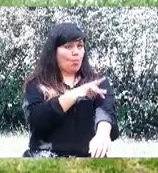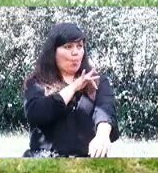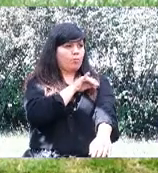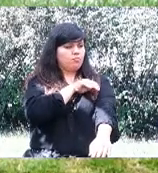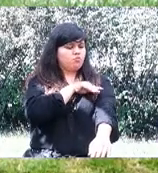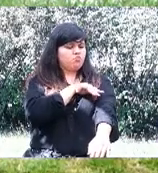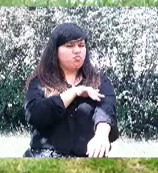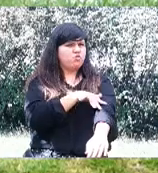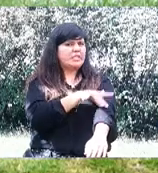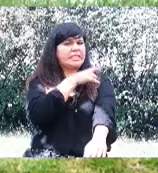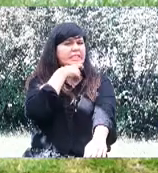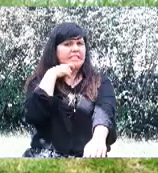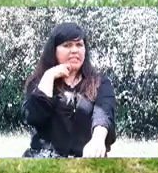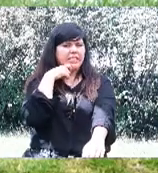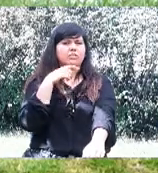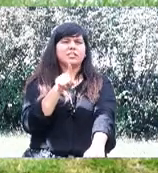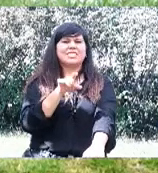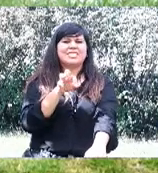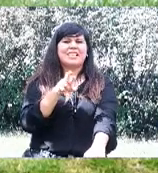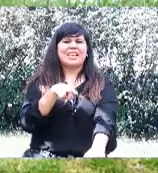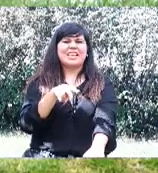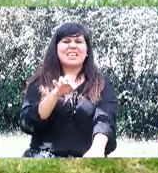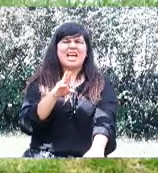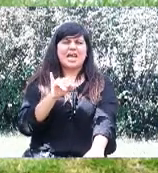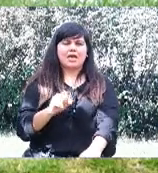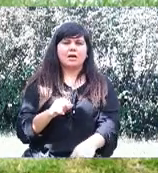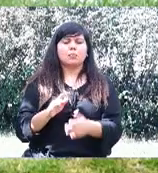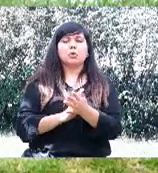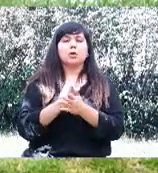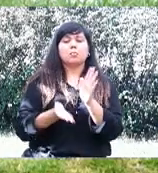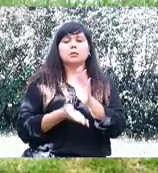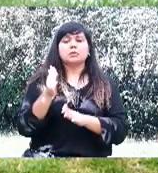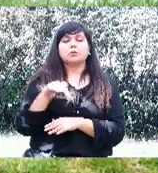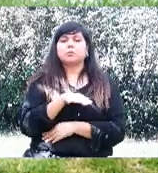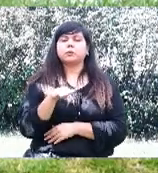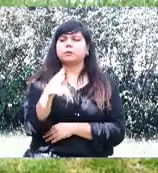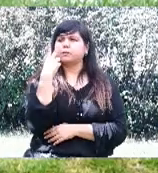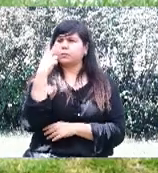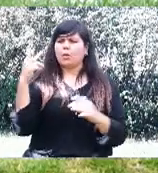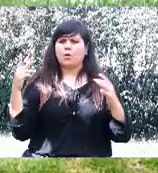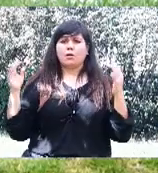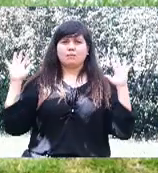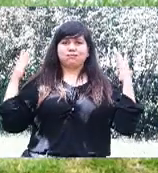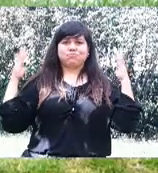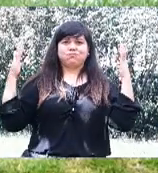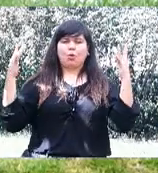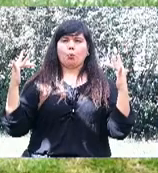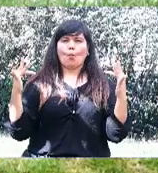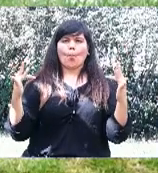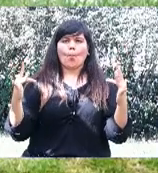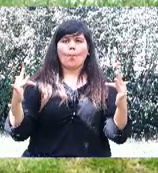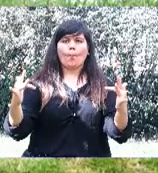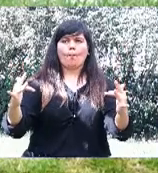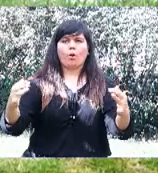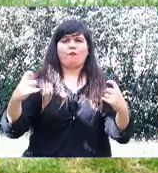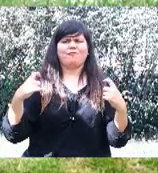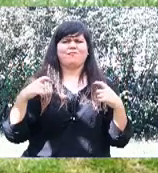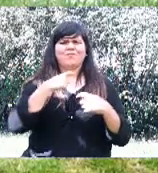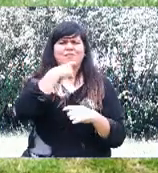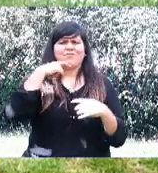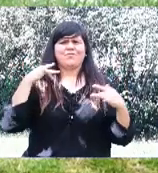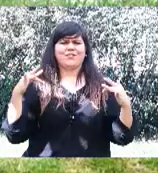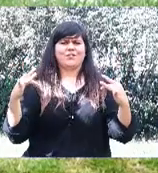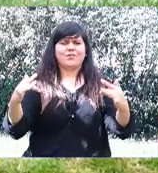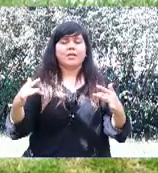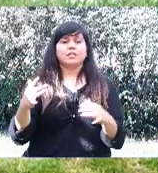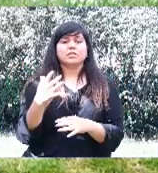por tanto Santiago es una zona semiárida ya es cosa de salir un poco y vemos que está todo s seco entonces la áreas verdes o la vegetación o lo verde de la